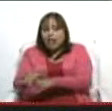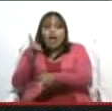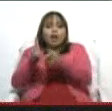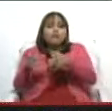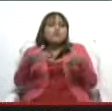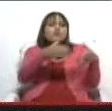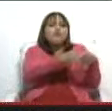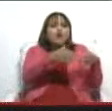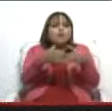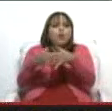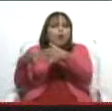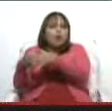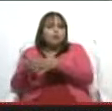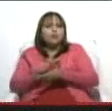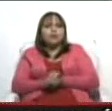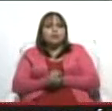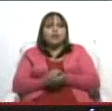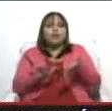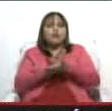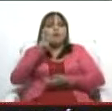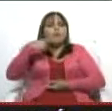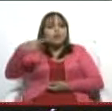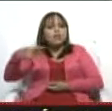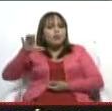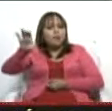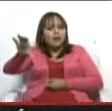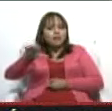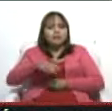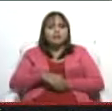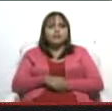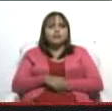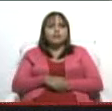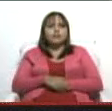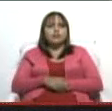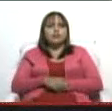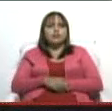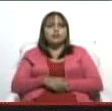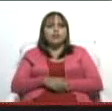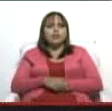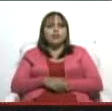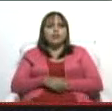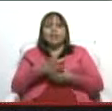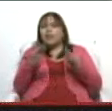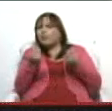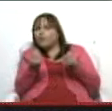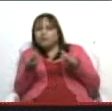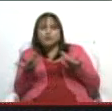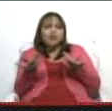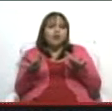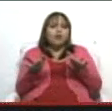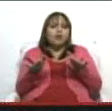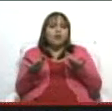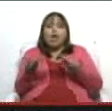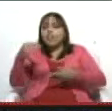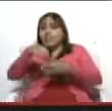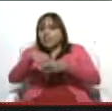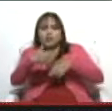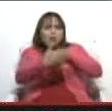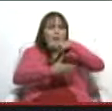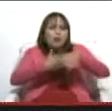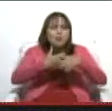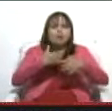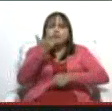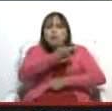sectores de la vida política en este país que de tanto navegar en el extremismo,